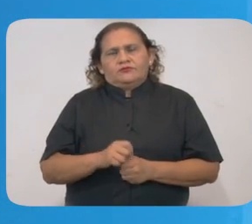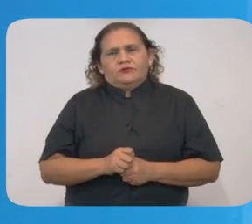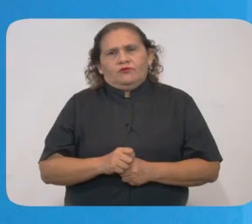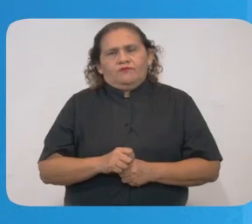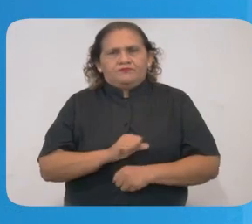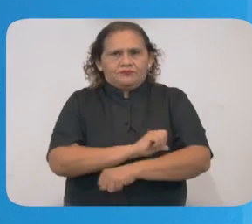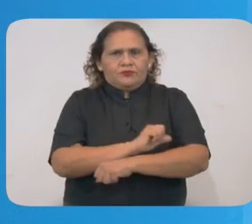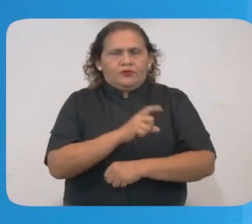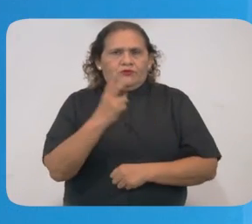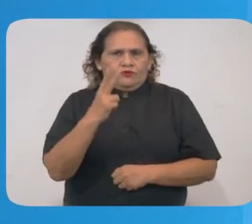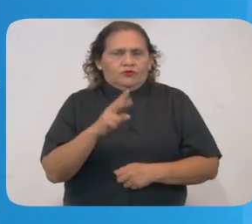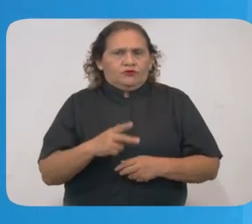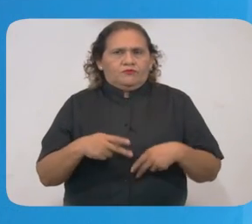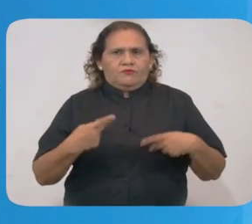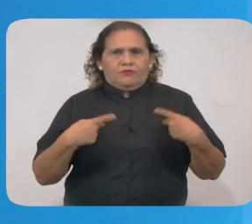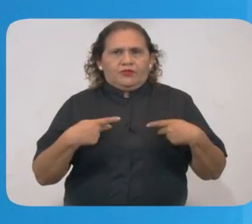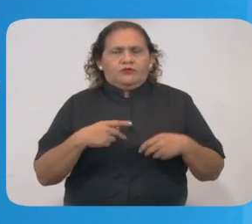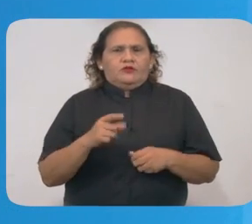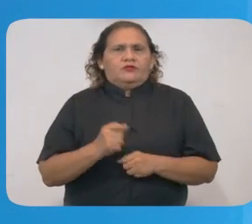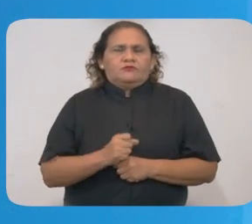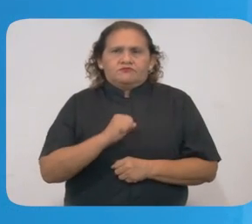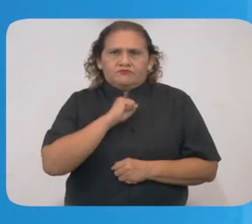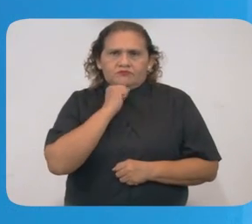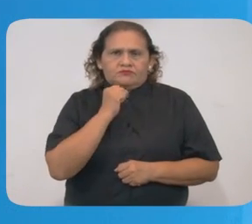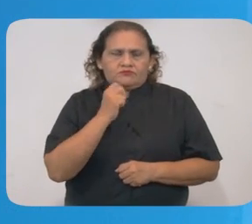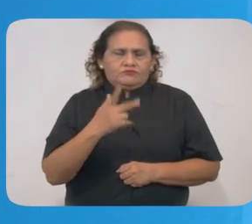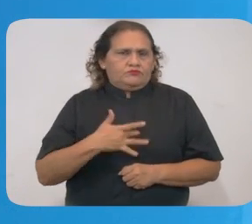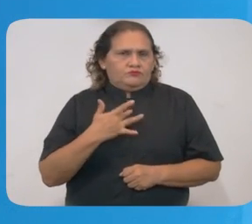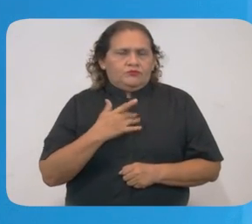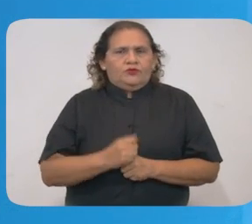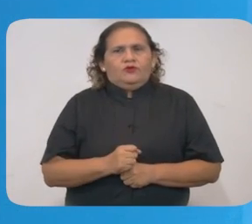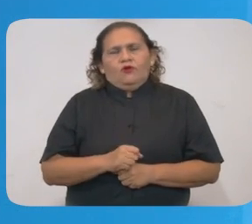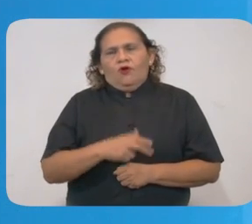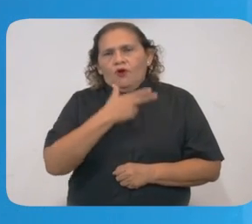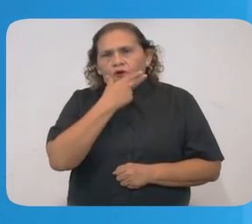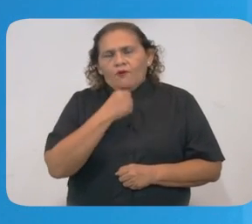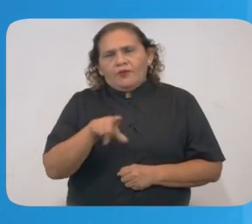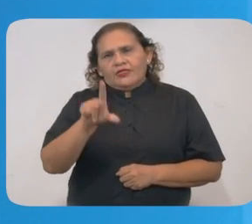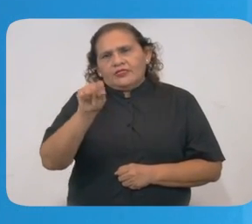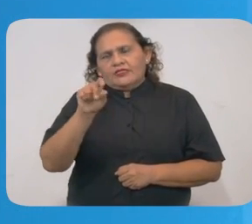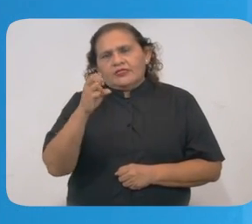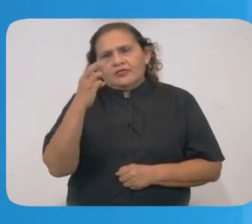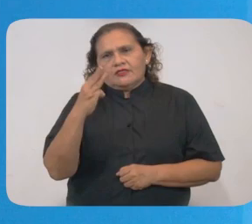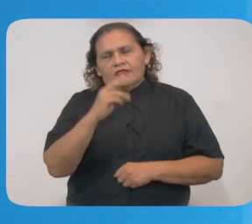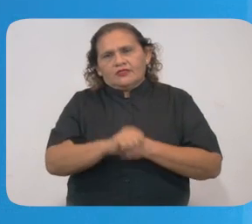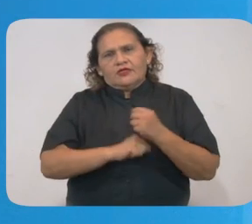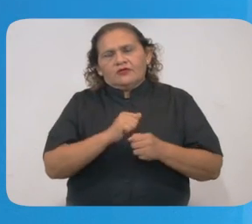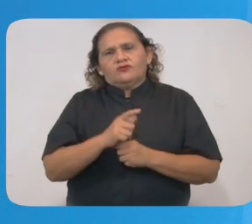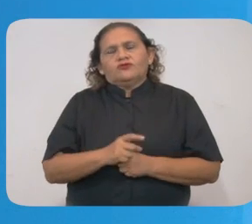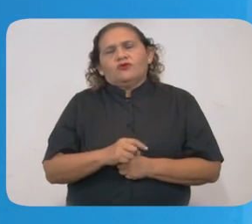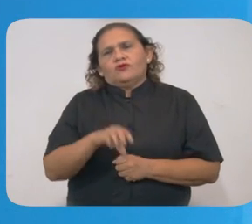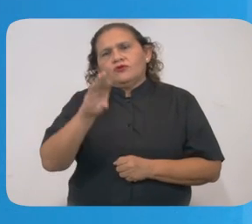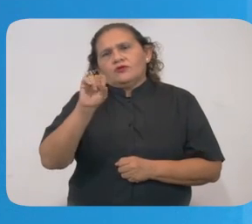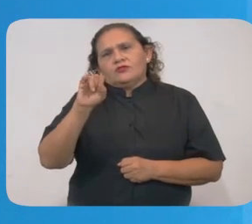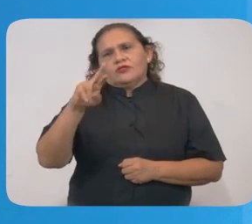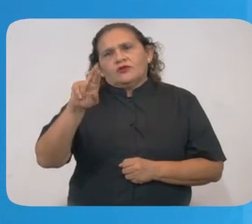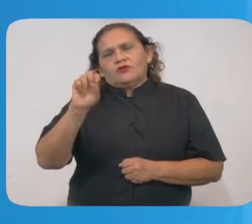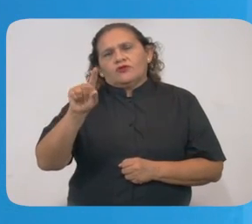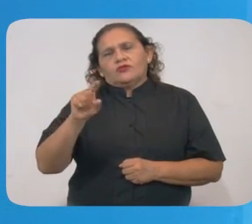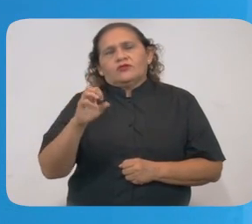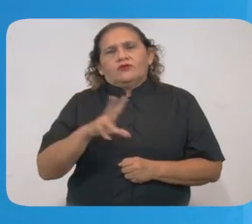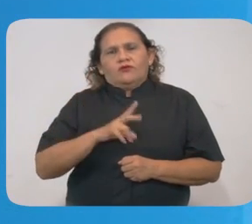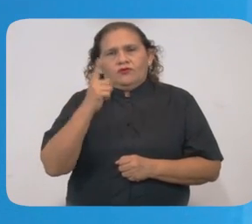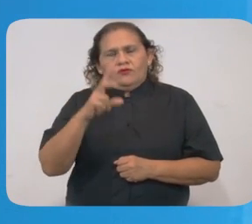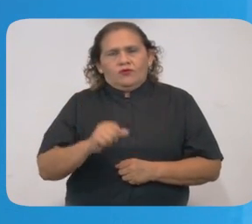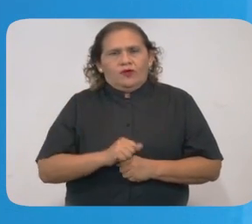Vivía con 2 personas, ambas asintomáticos. Hombre de 73 años de Tzitaz, con cirrosis hepática. Convivía con un